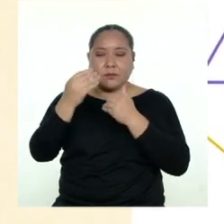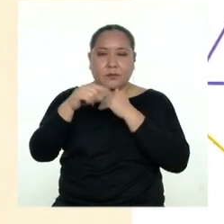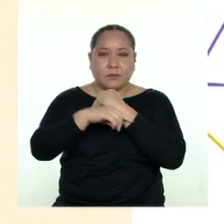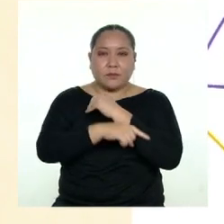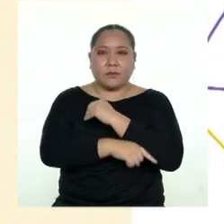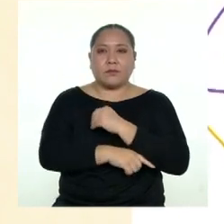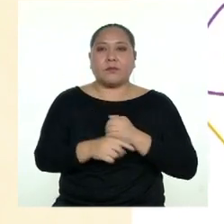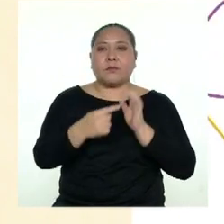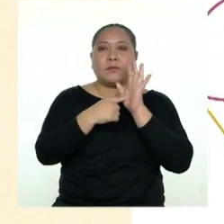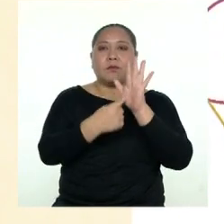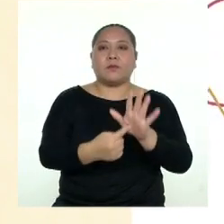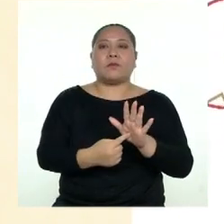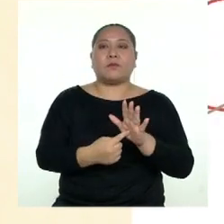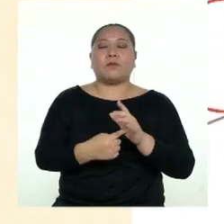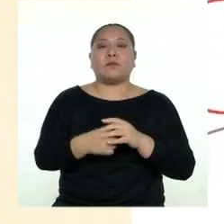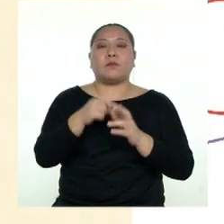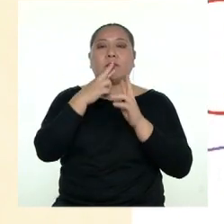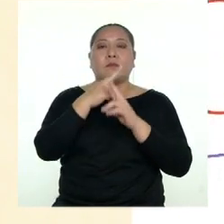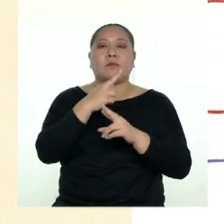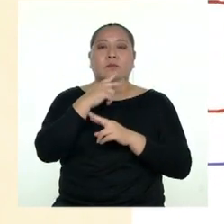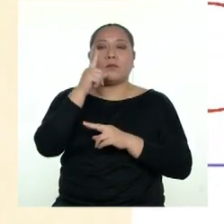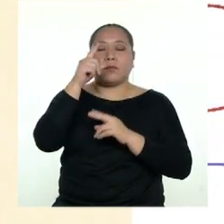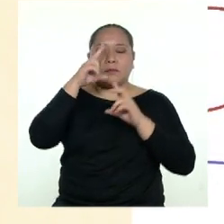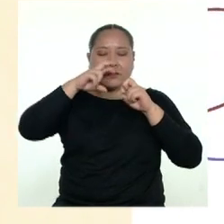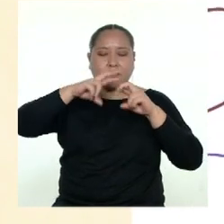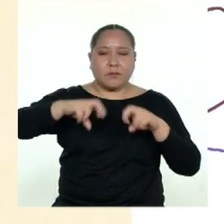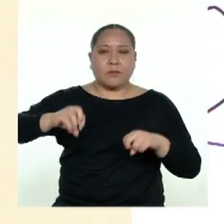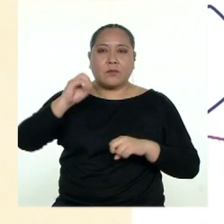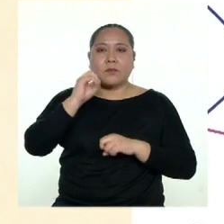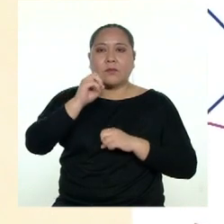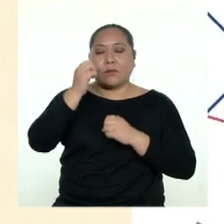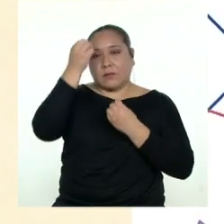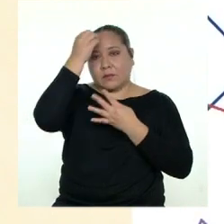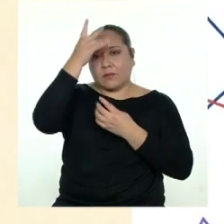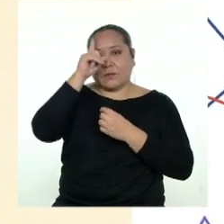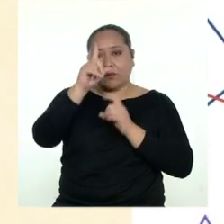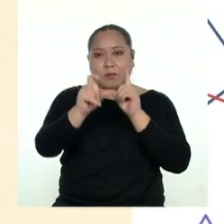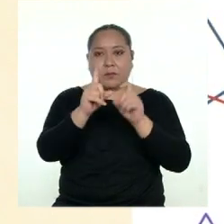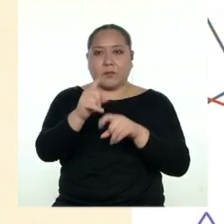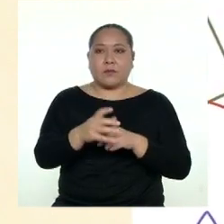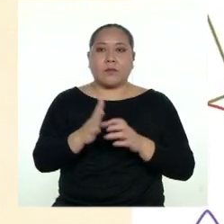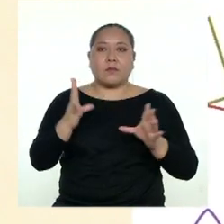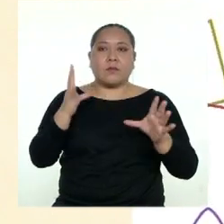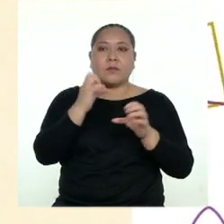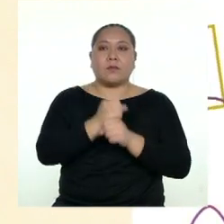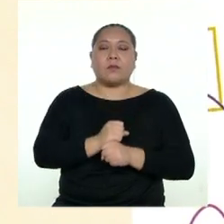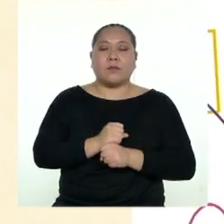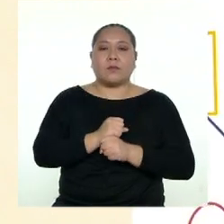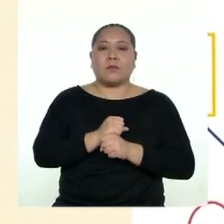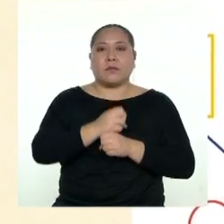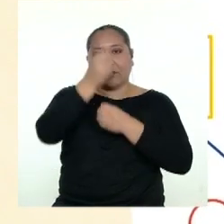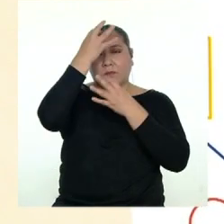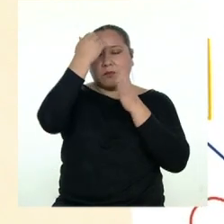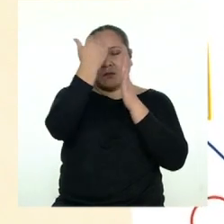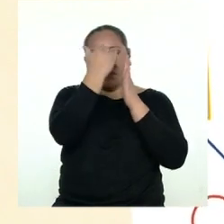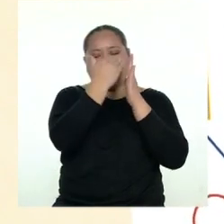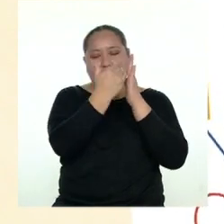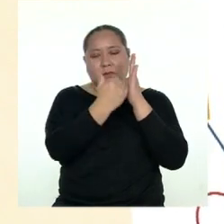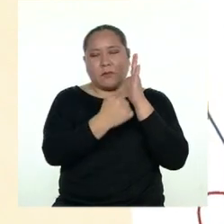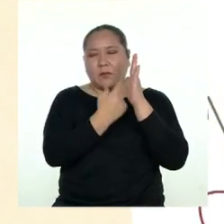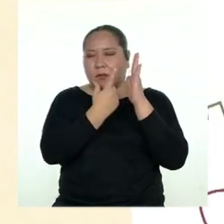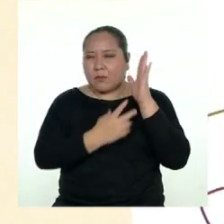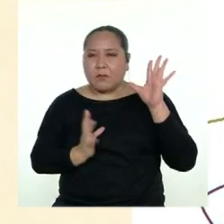presentar los resultados de una investigación o los datos de una encuesta, resumir una publicación larga o un informe,